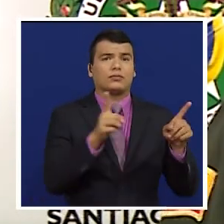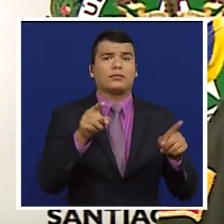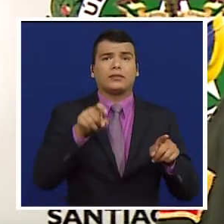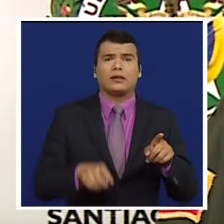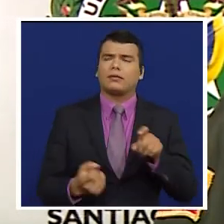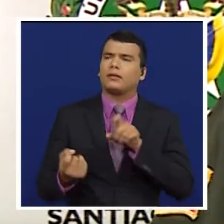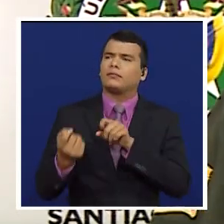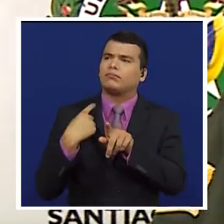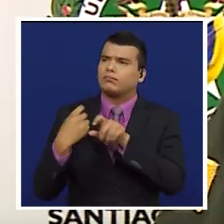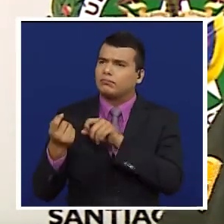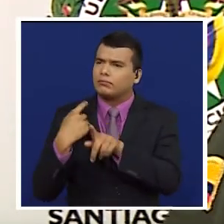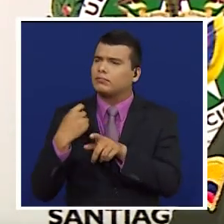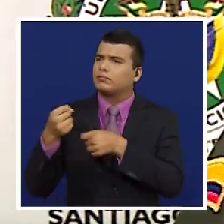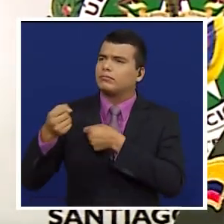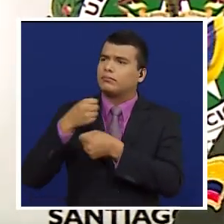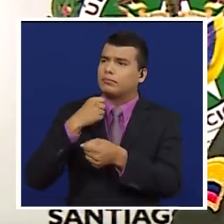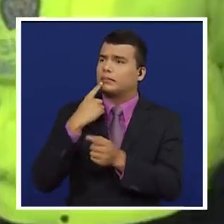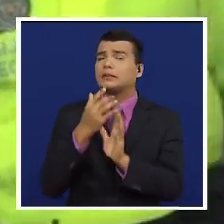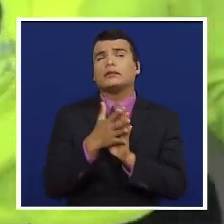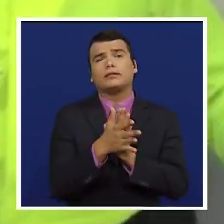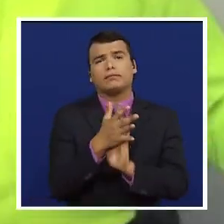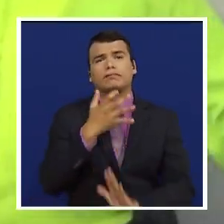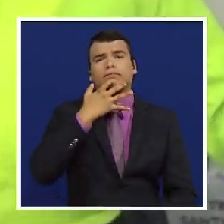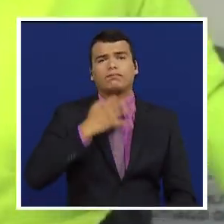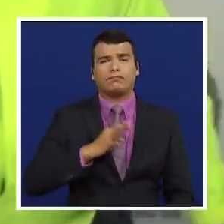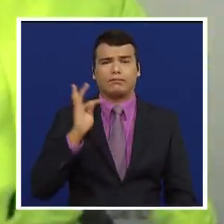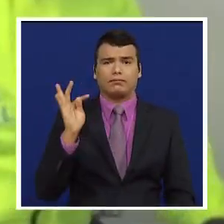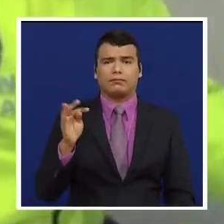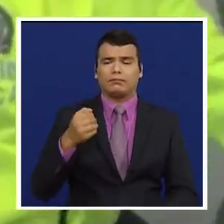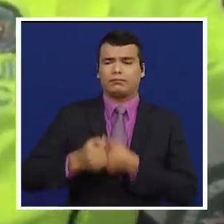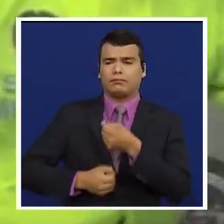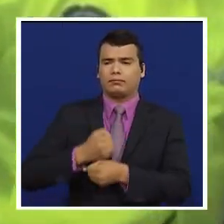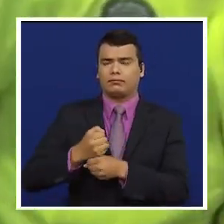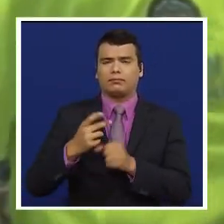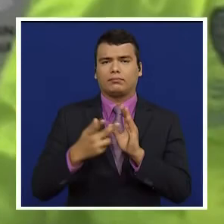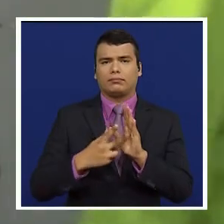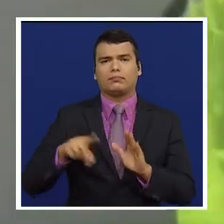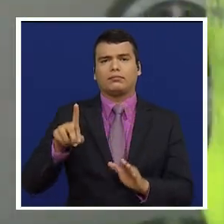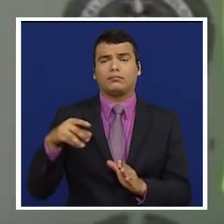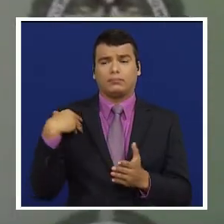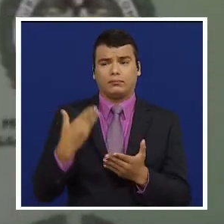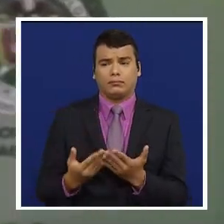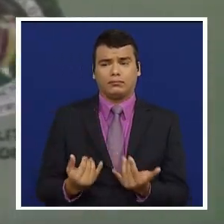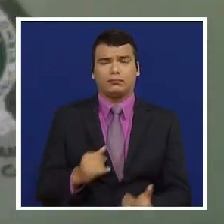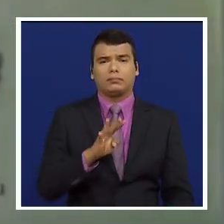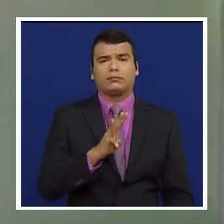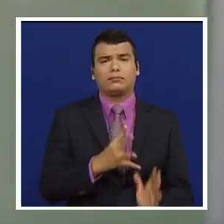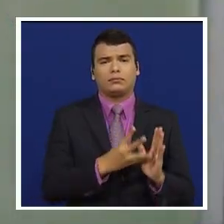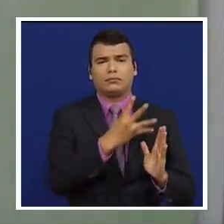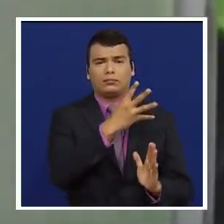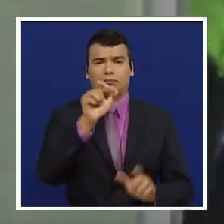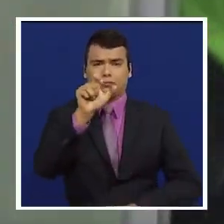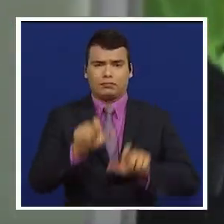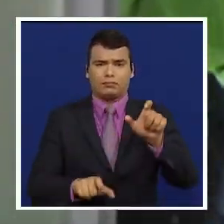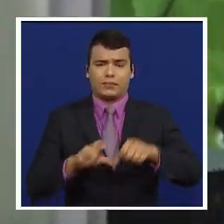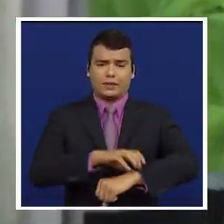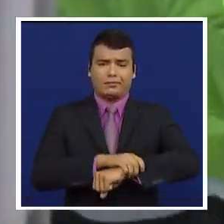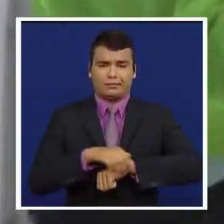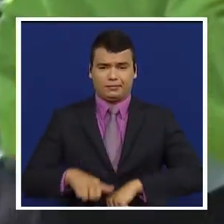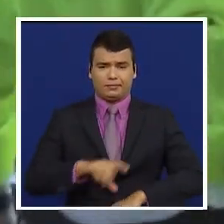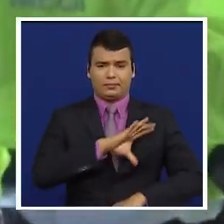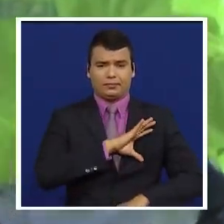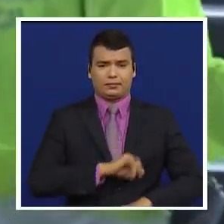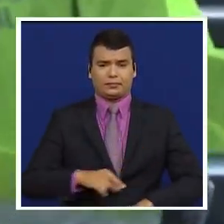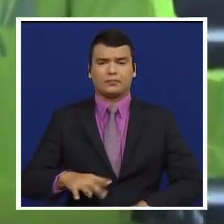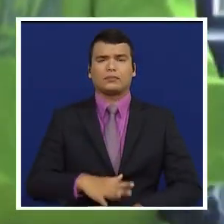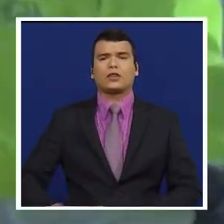entrevistas, necesitamos declaraciones. En lo corrido de 2016, de las 4.400 capturas realizadas en el área metropolitana de